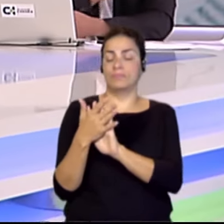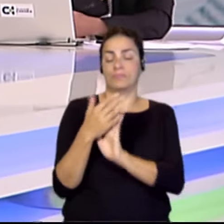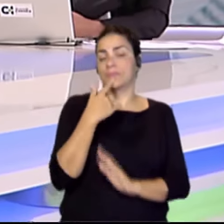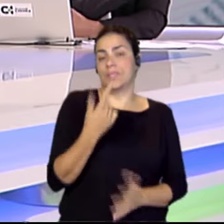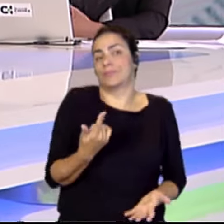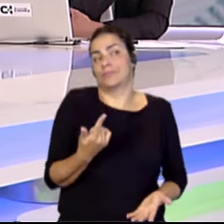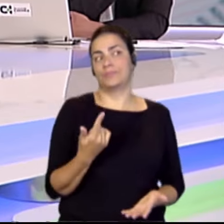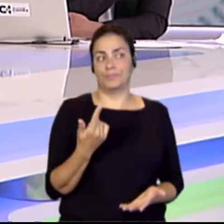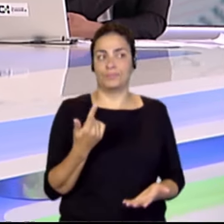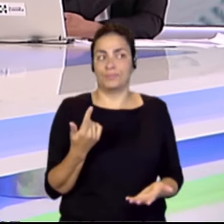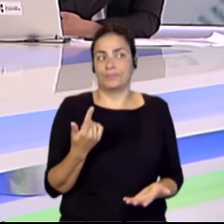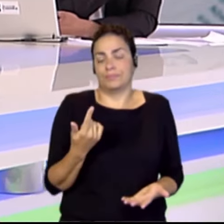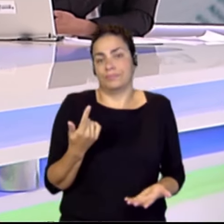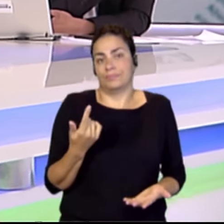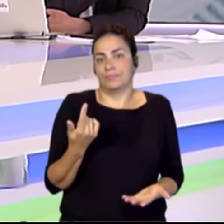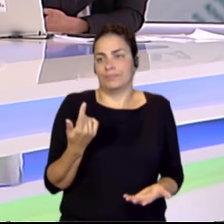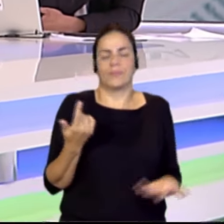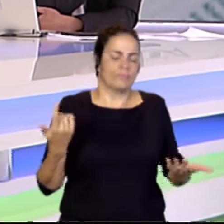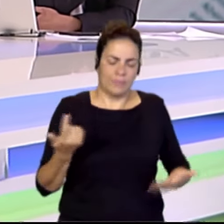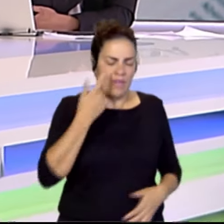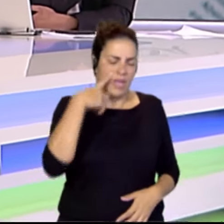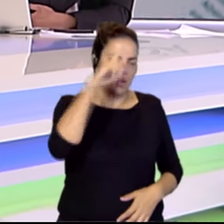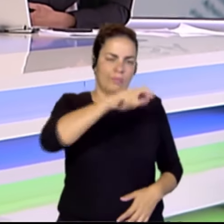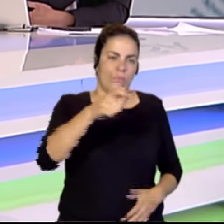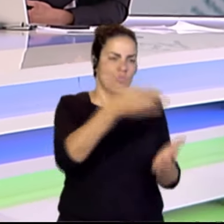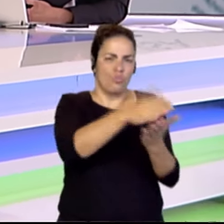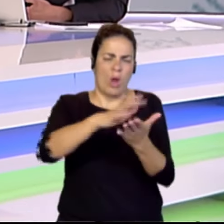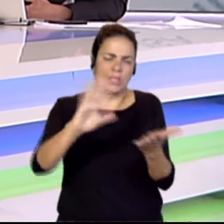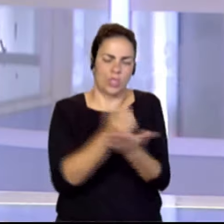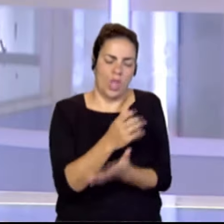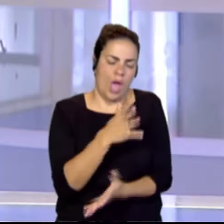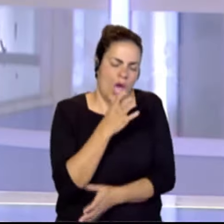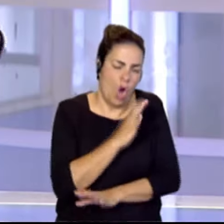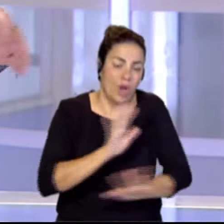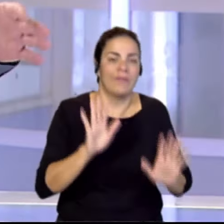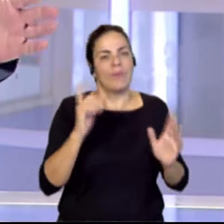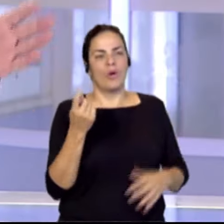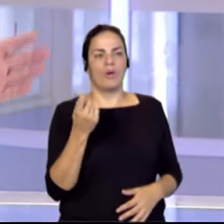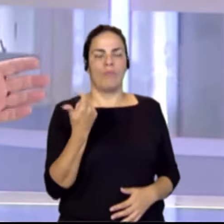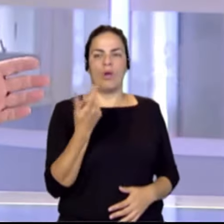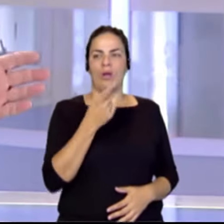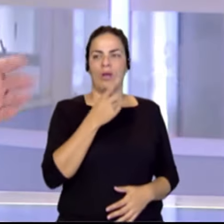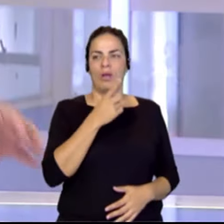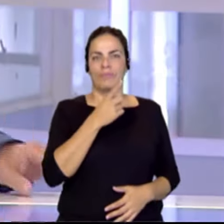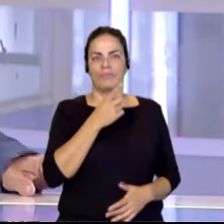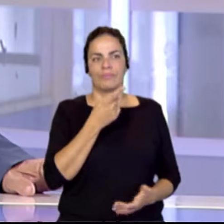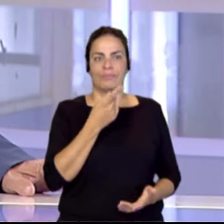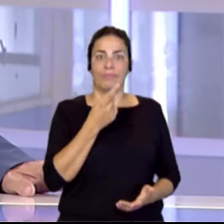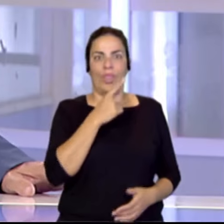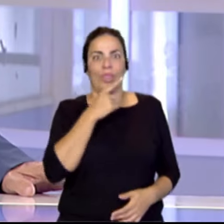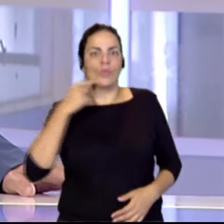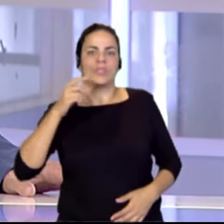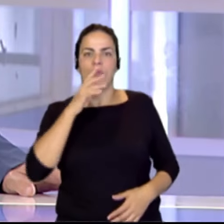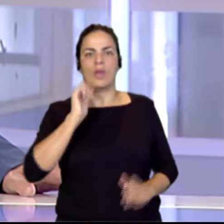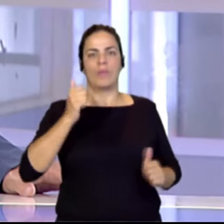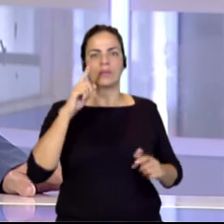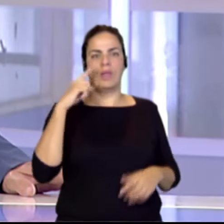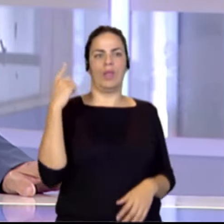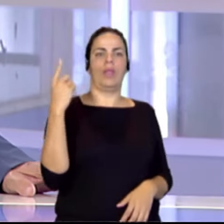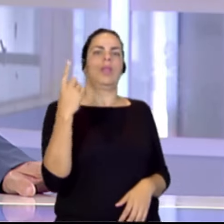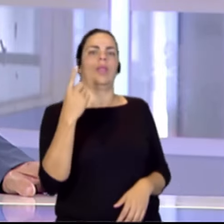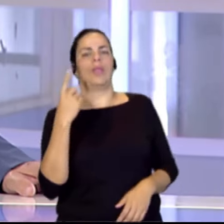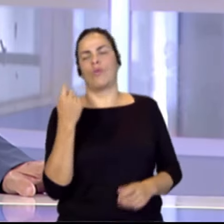una muerte dentro lo que cabe todas las muertes son terribles pero Dulce no porque tú vas y te vas desmayando poco a poco no vamos pero lo que sí está claro es que tenemos un